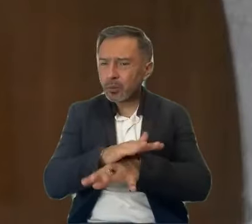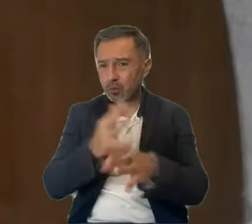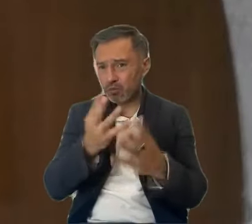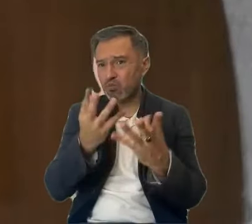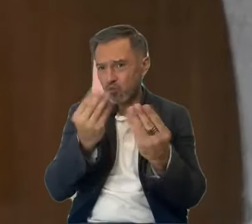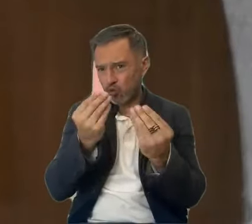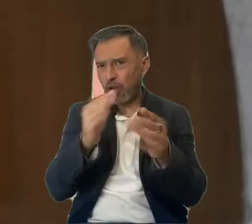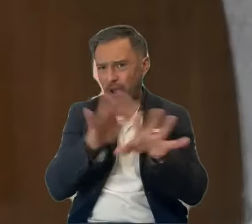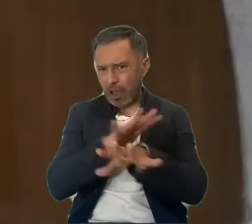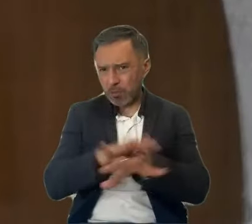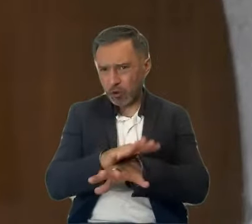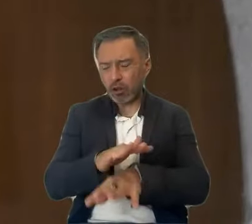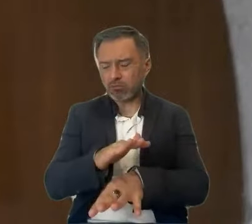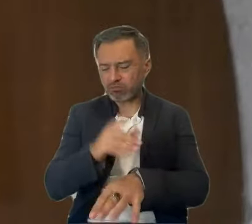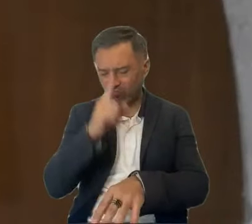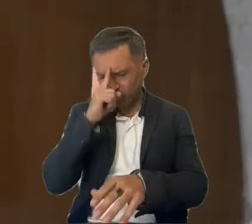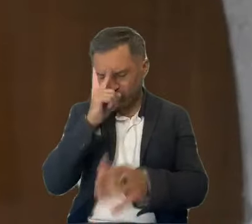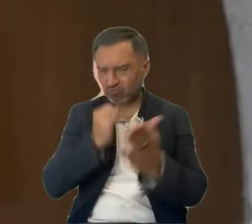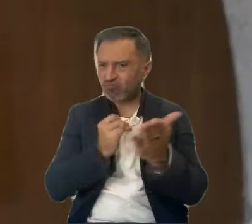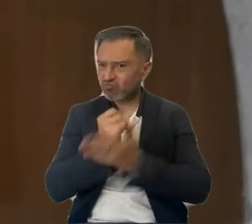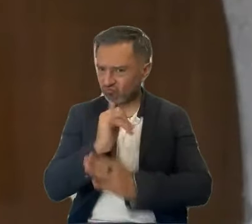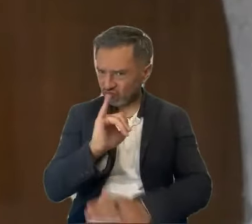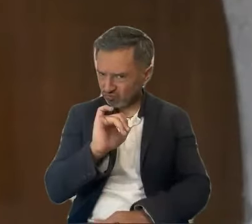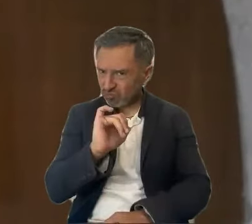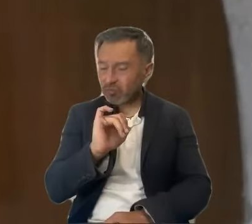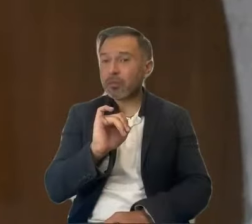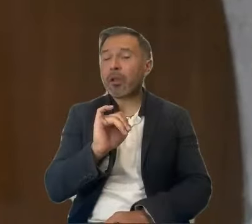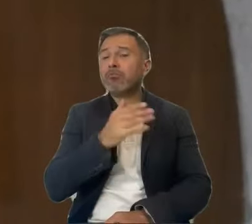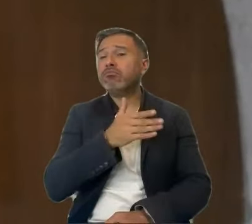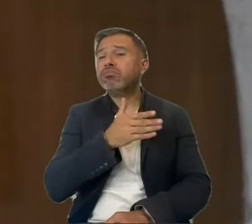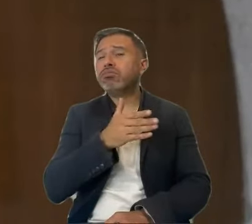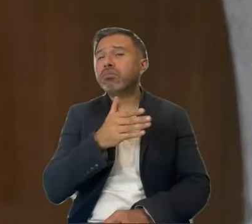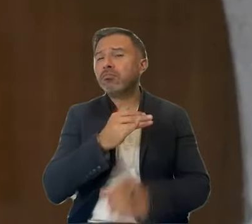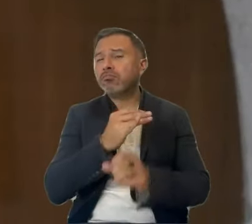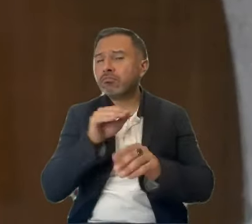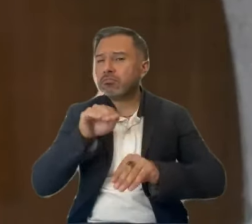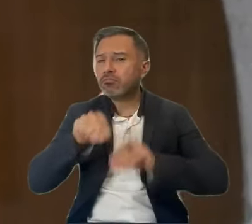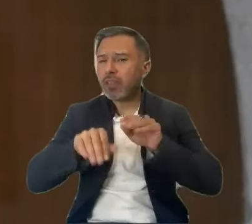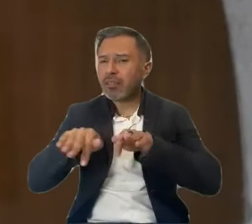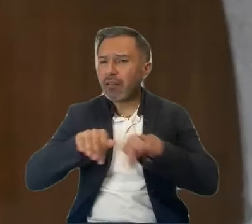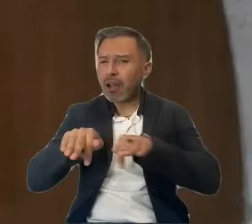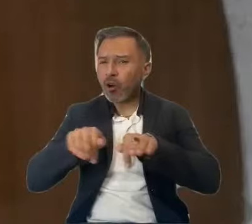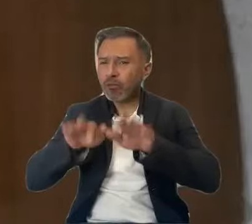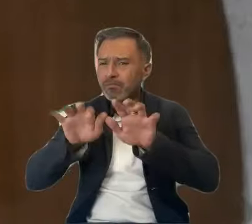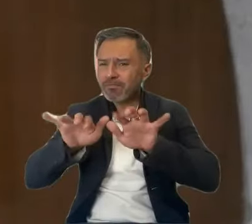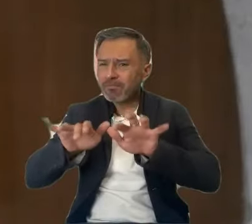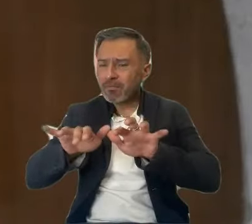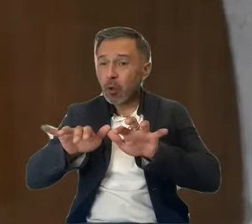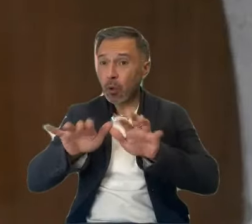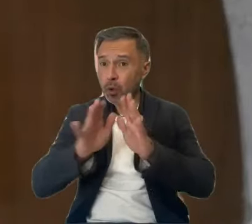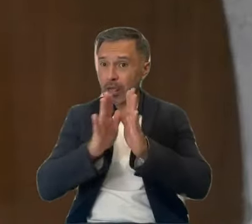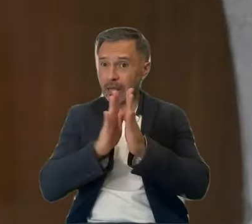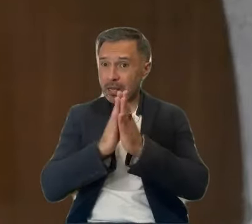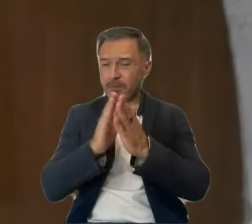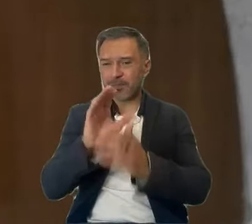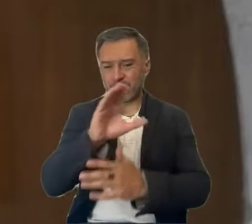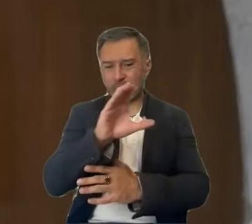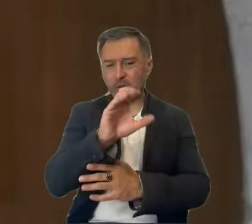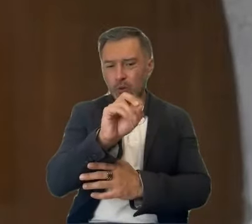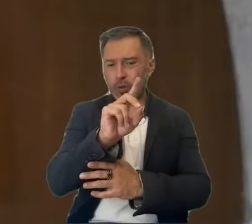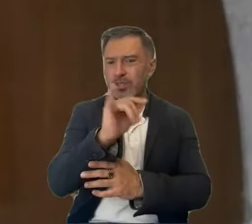a lo largo del trabajo decidimos que no era suficiente un libro adicional al Código para